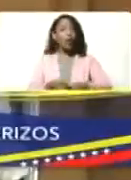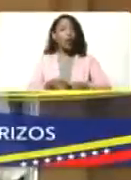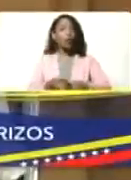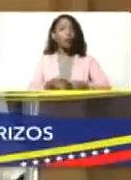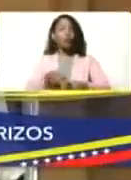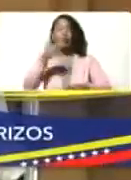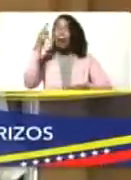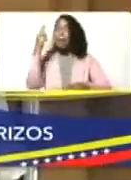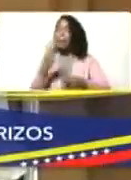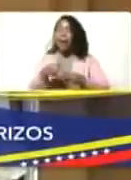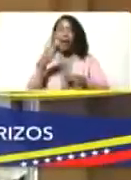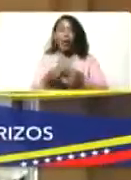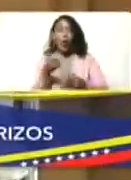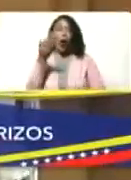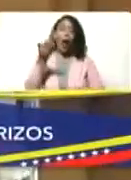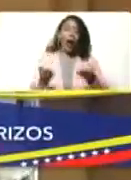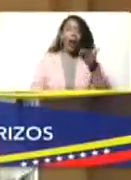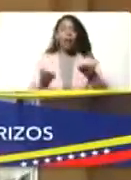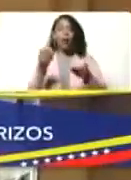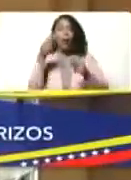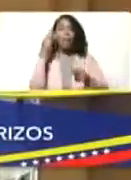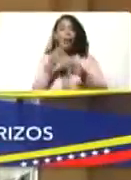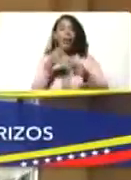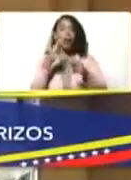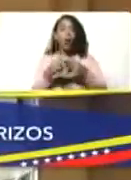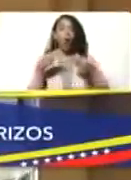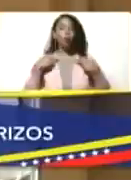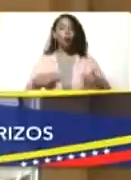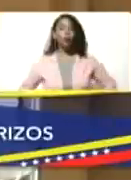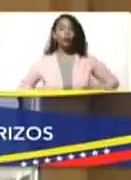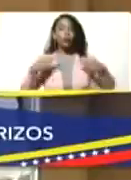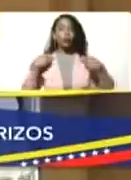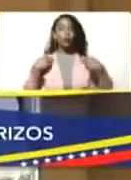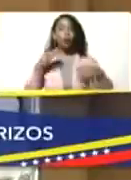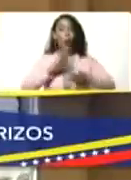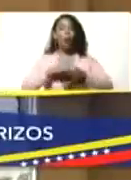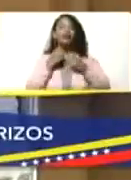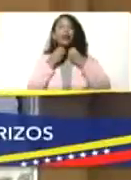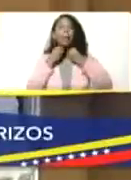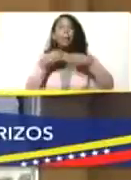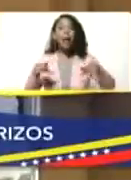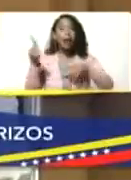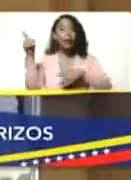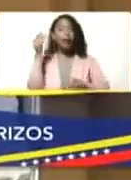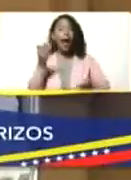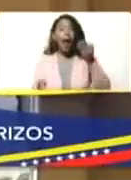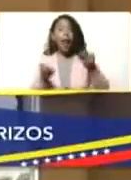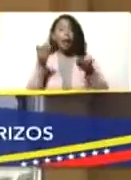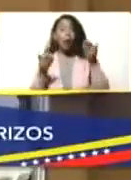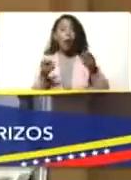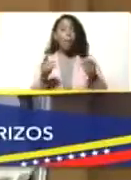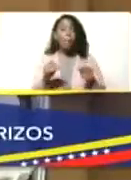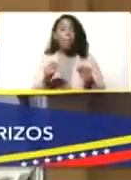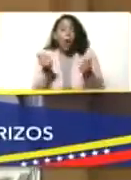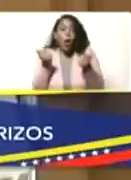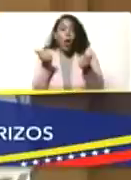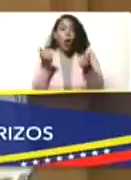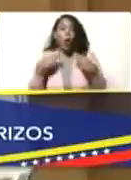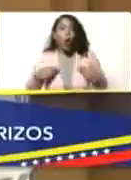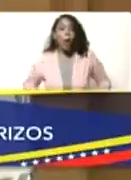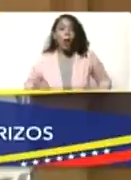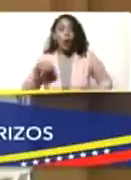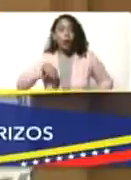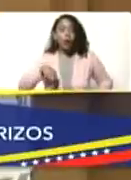en peligro el equilibrio y en peligro la especie humana, porque si se pierde ese equilibrio, desaparece la humanidad del